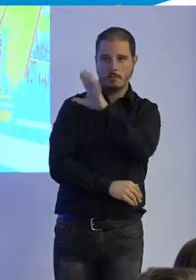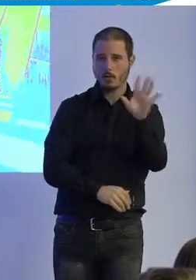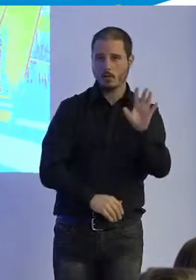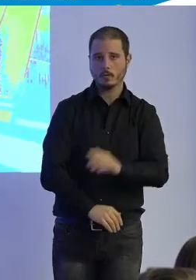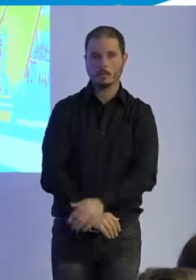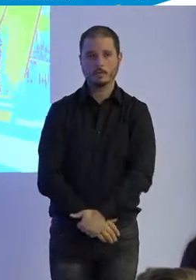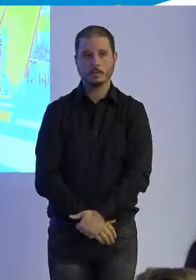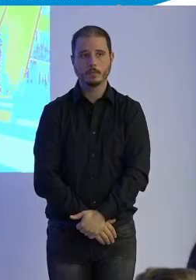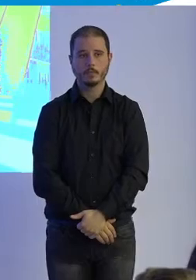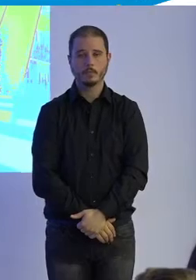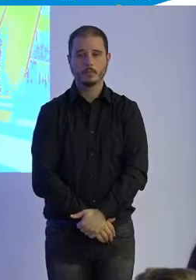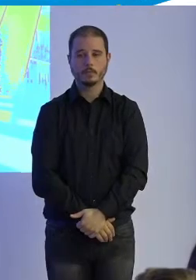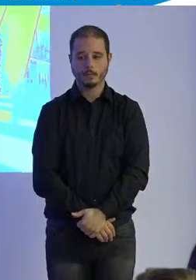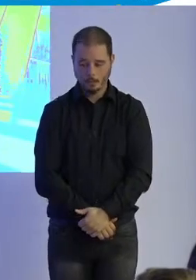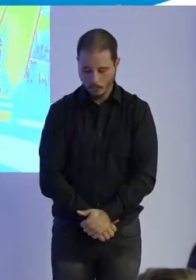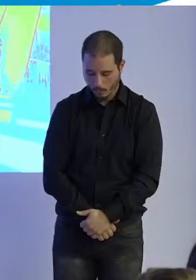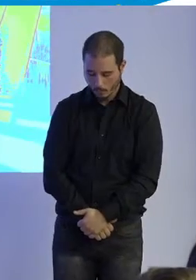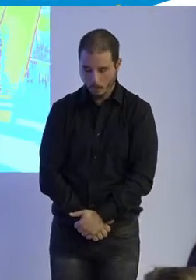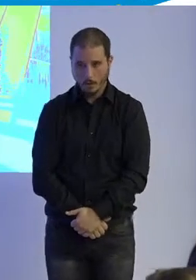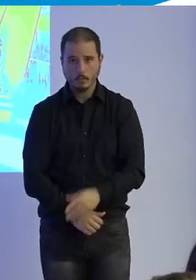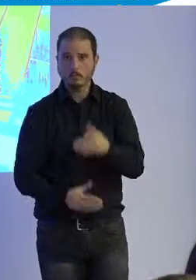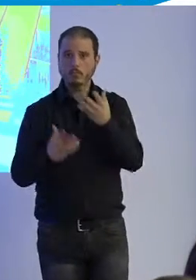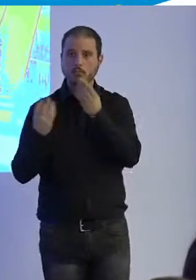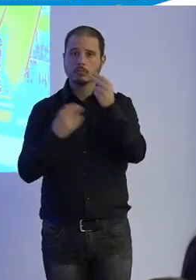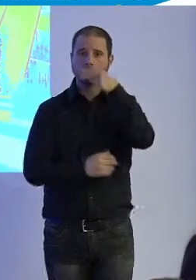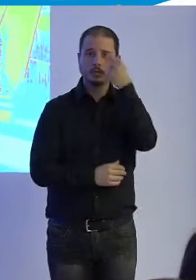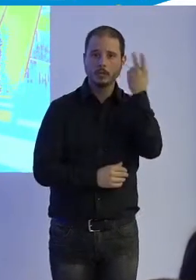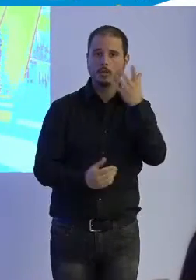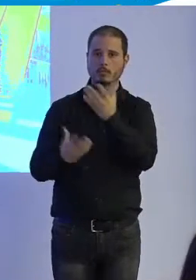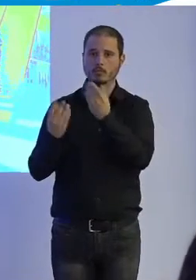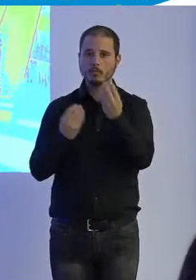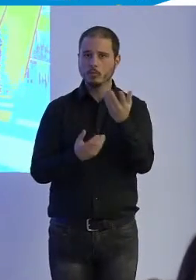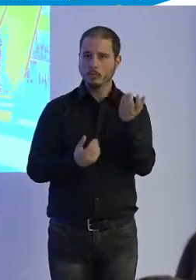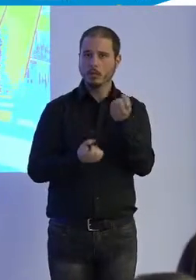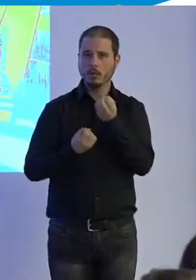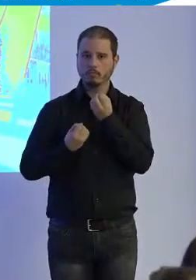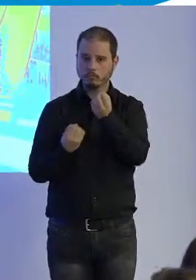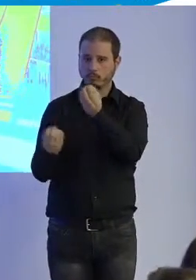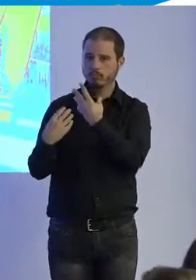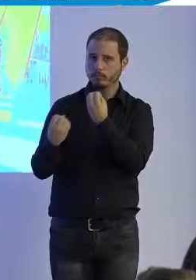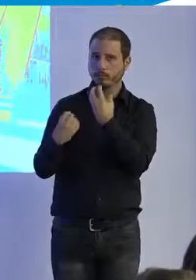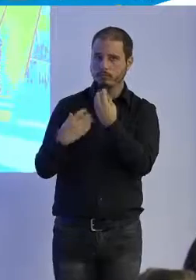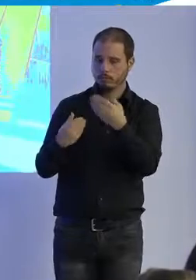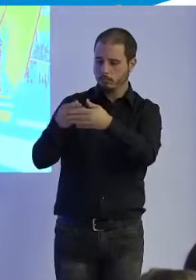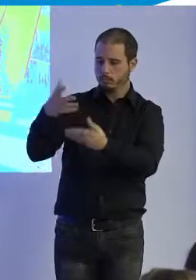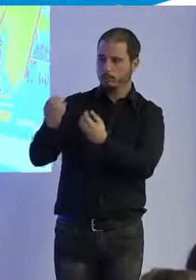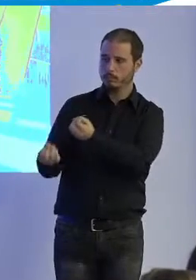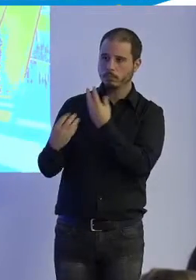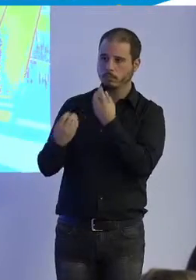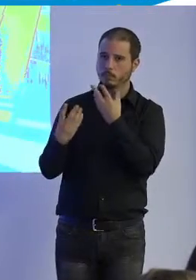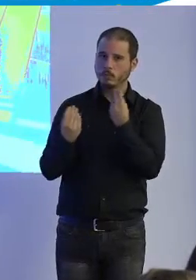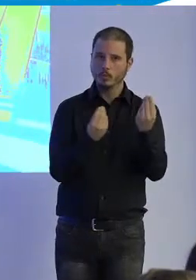bastante interesante y que de ahí se puede sacar mucha información. Seguimos con la